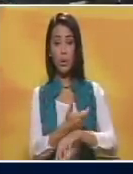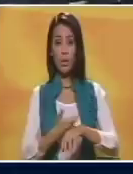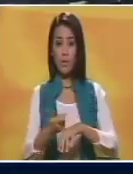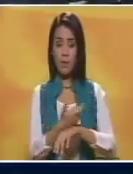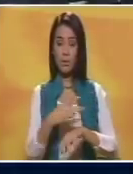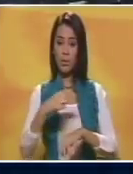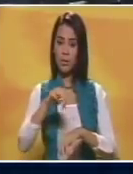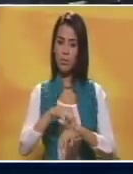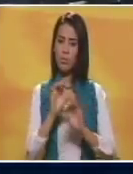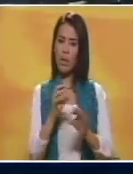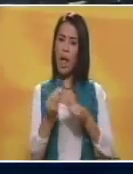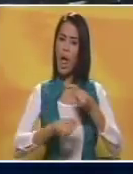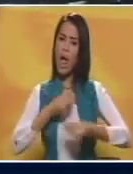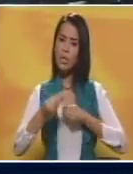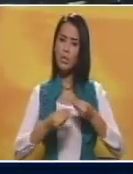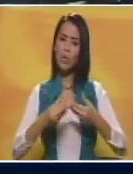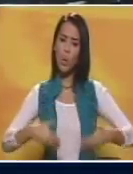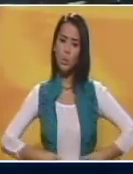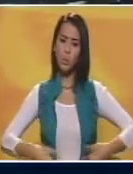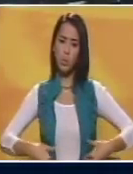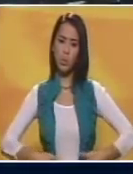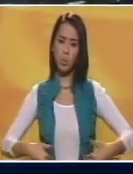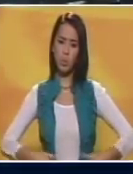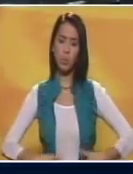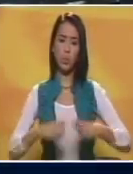nacional ha hecho los mayores esfuerzos para